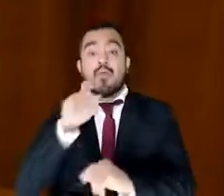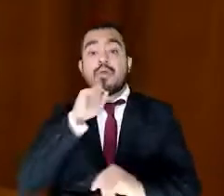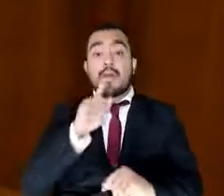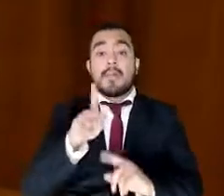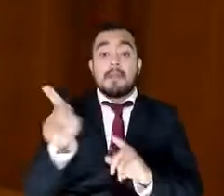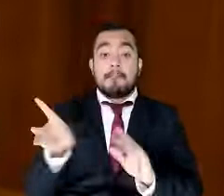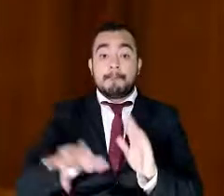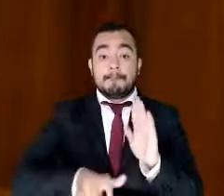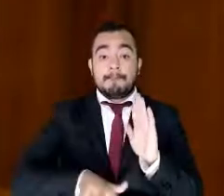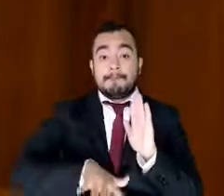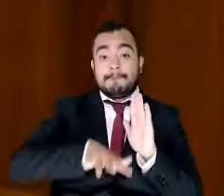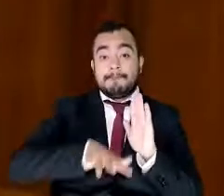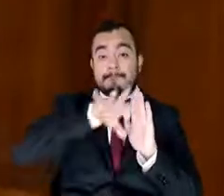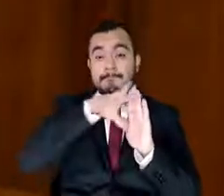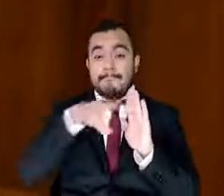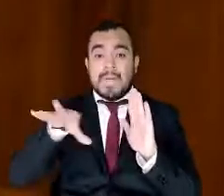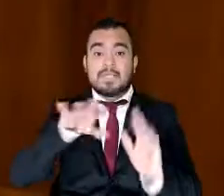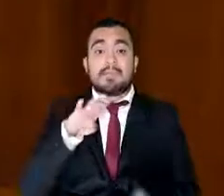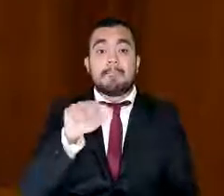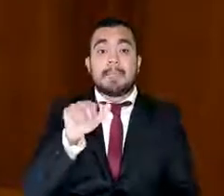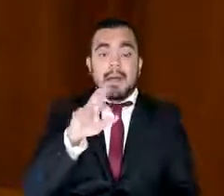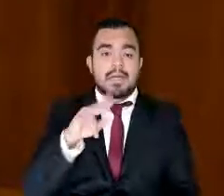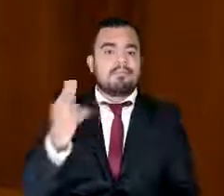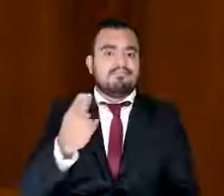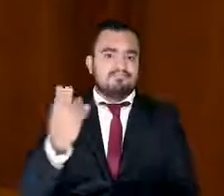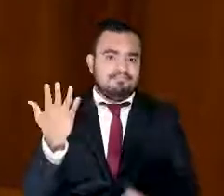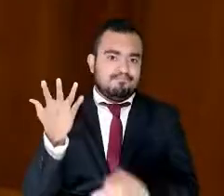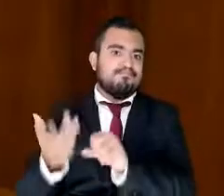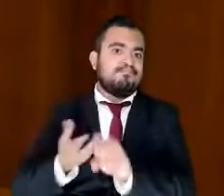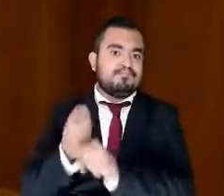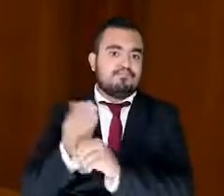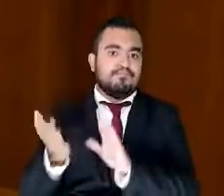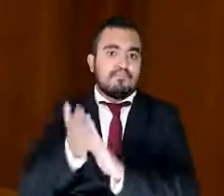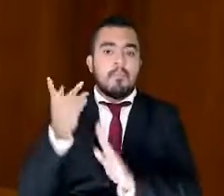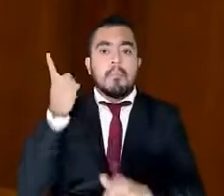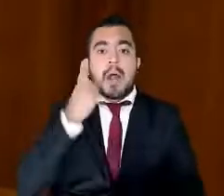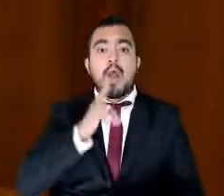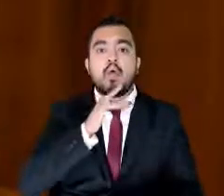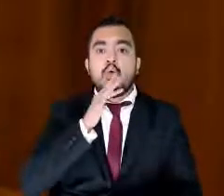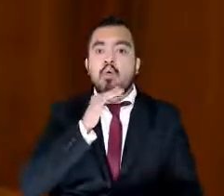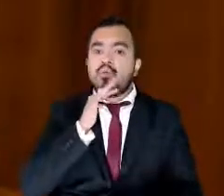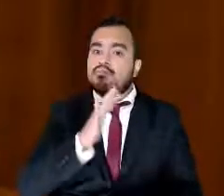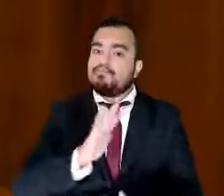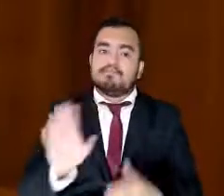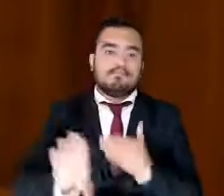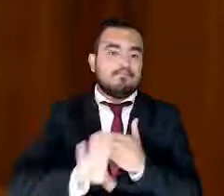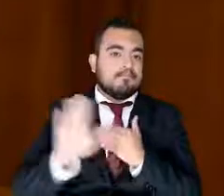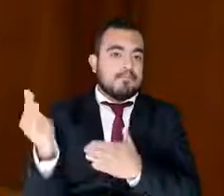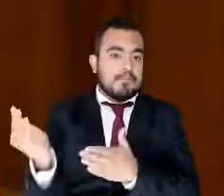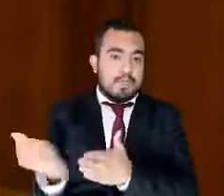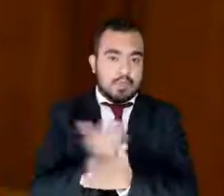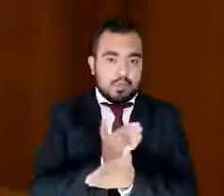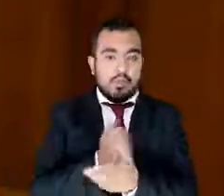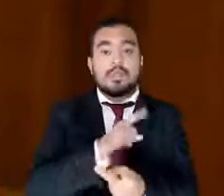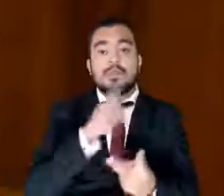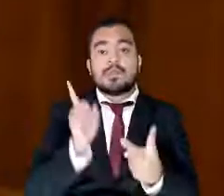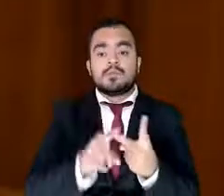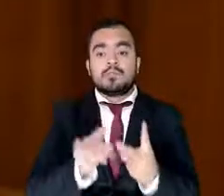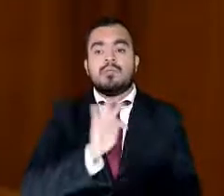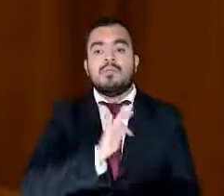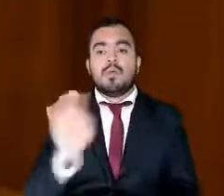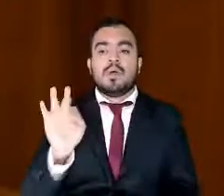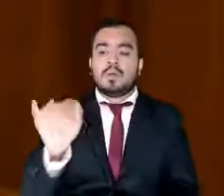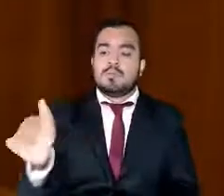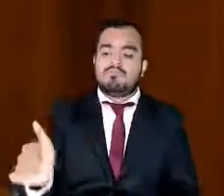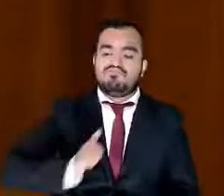se tienen que hacer trabajos importantes para, en primer lugar, evitar su contaminación y en segundo lugar, que podamos